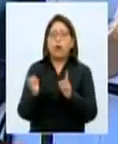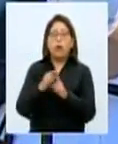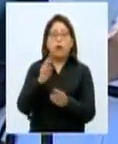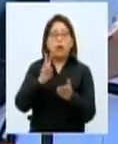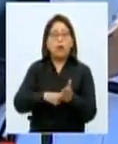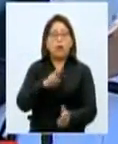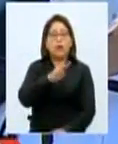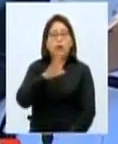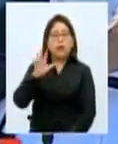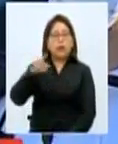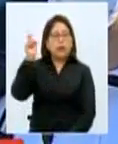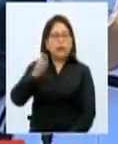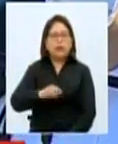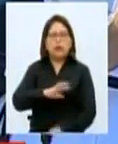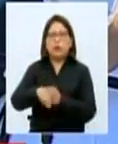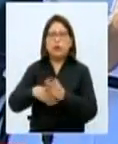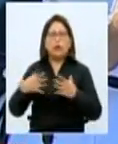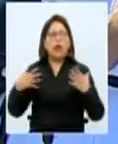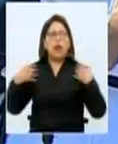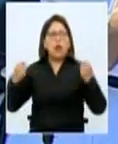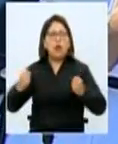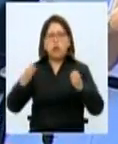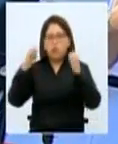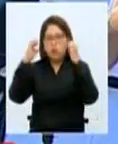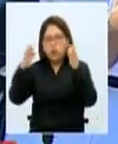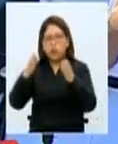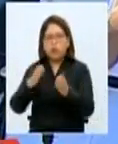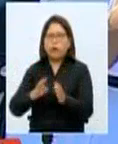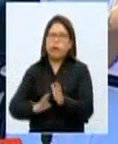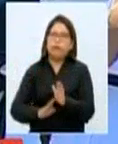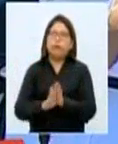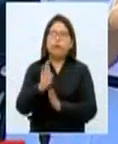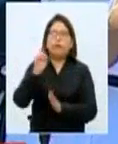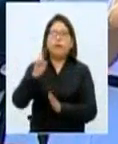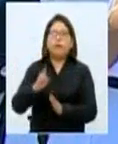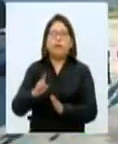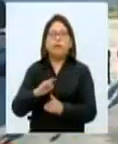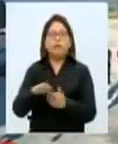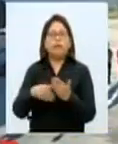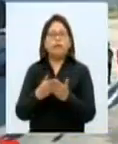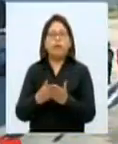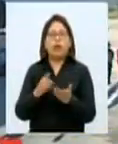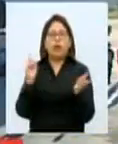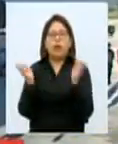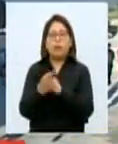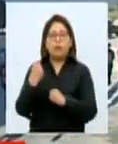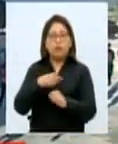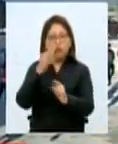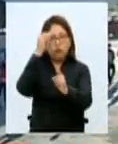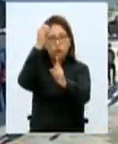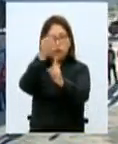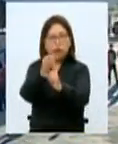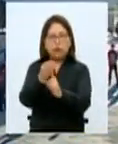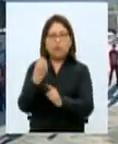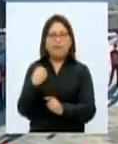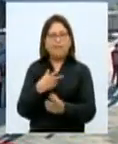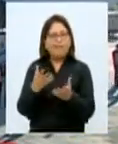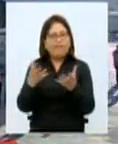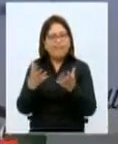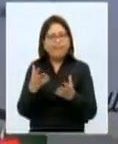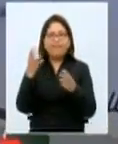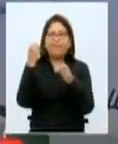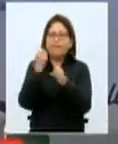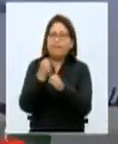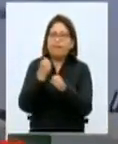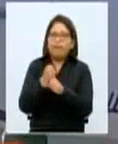ver completamente recuperado la salud, la educación para todos los bolivianos. Esas son metas que nos hemos propuesto, queremos trabajar, aquí